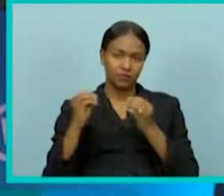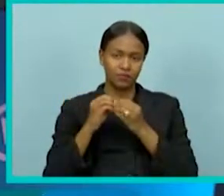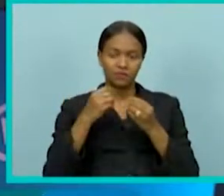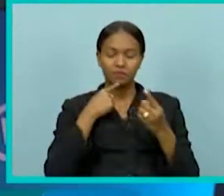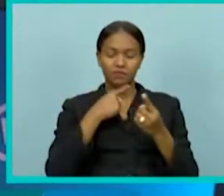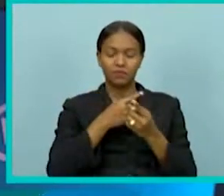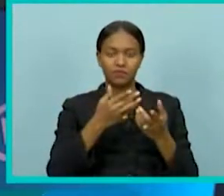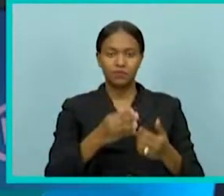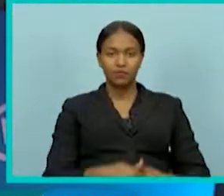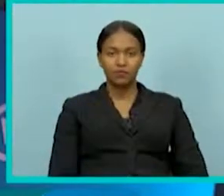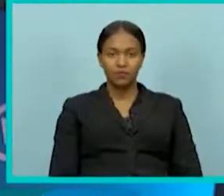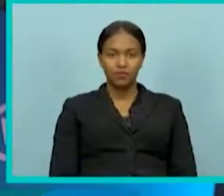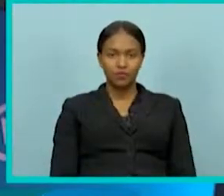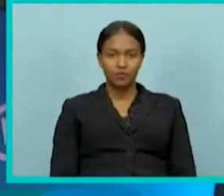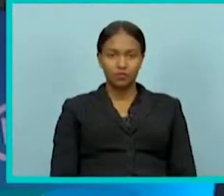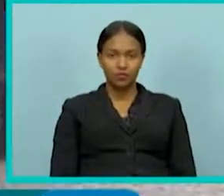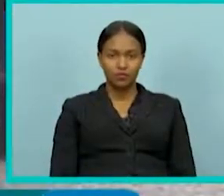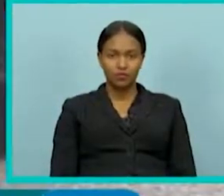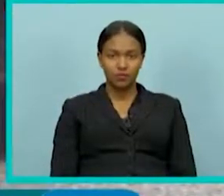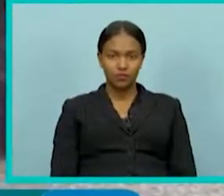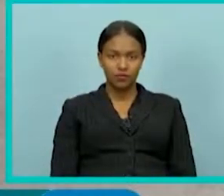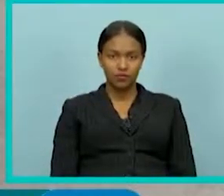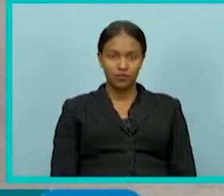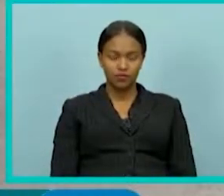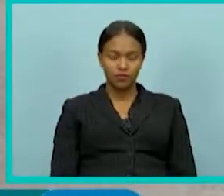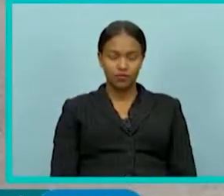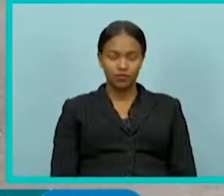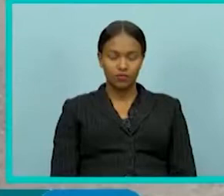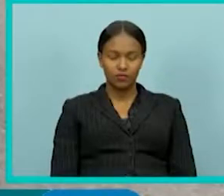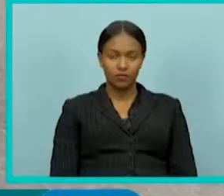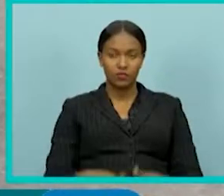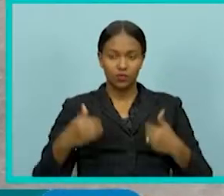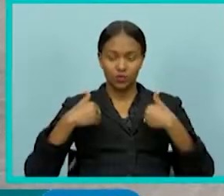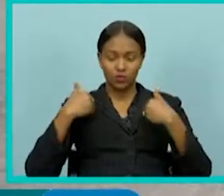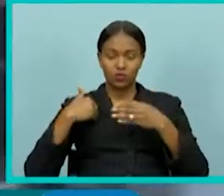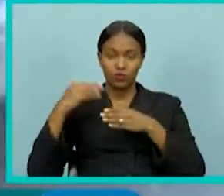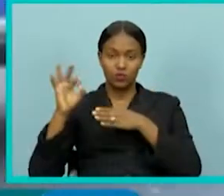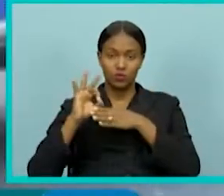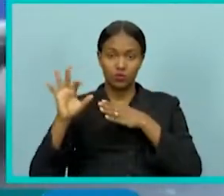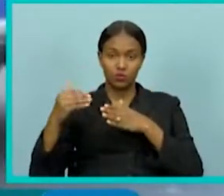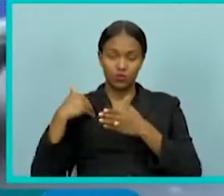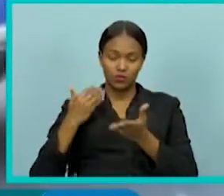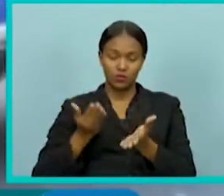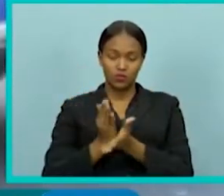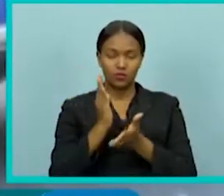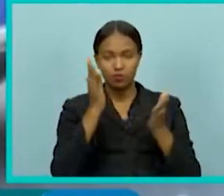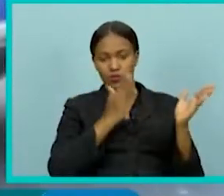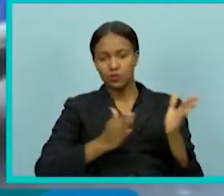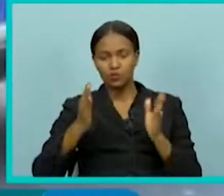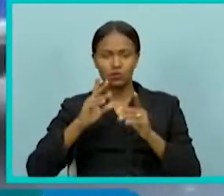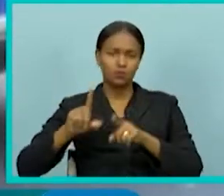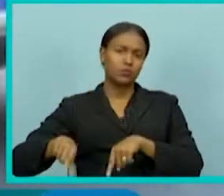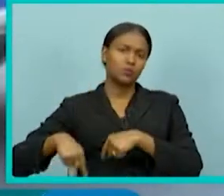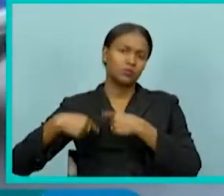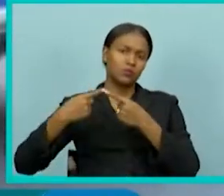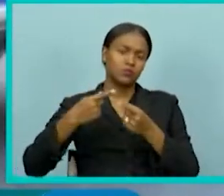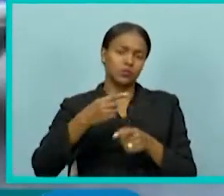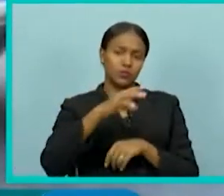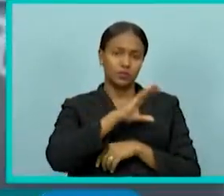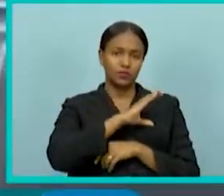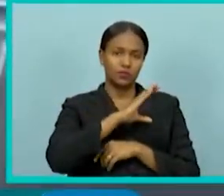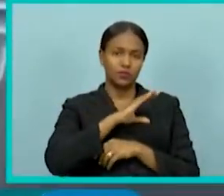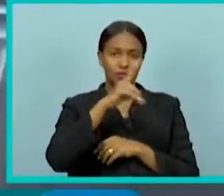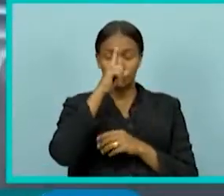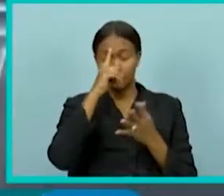información Jennifer Agramonte. El joven empresario tuvo acceso a los procesos que viene desarrollando la uniformada